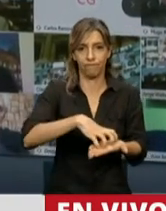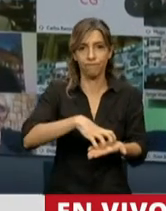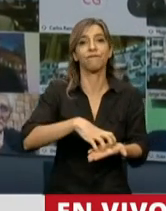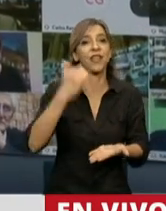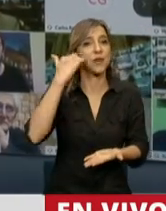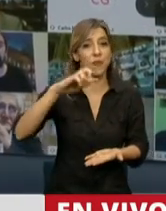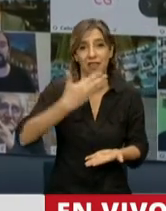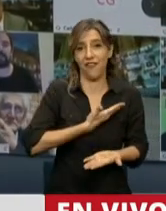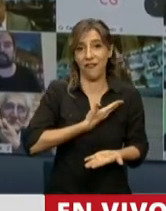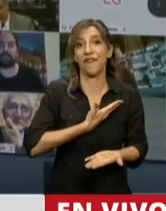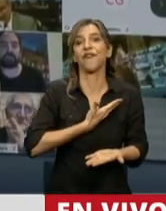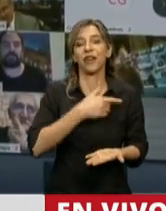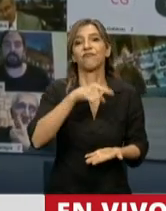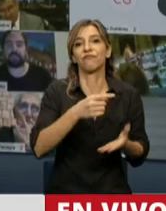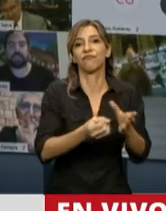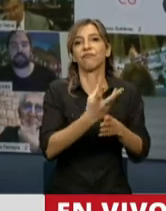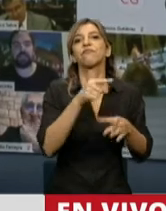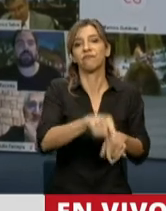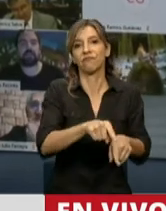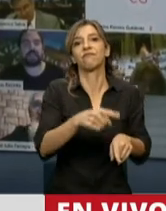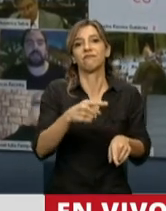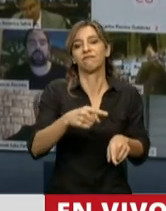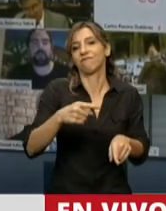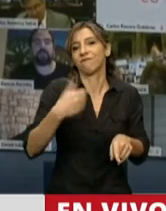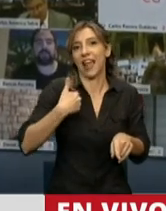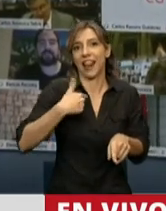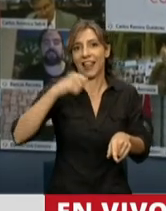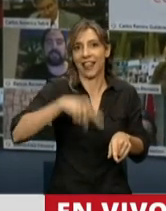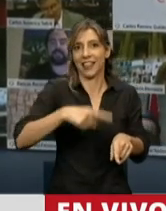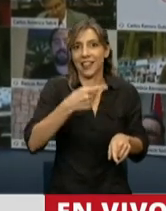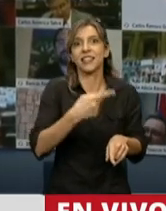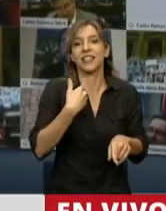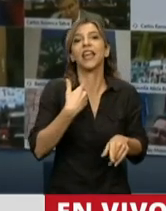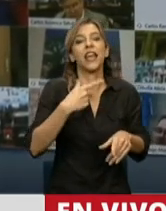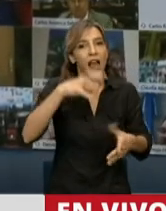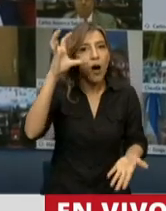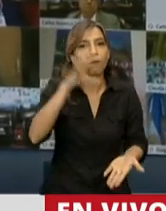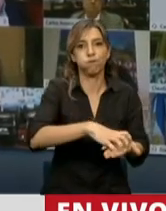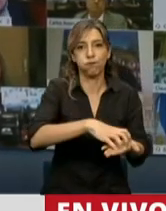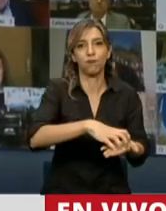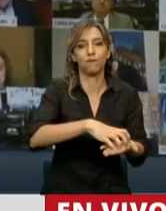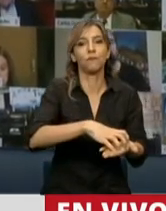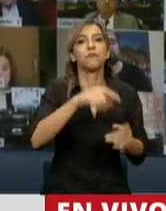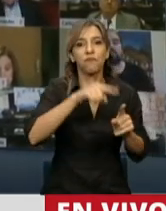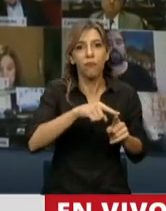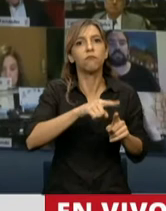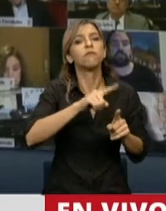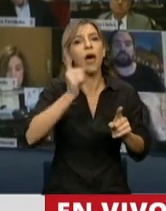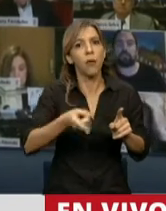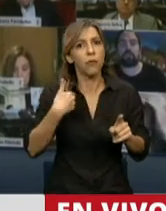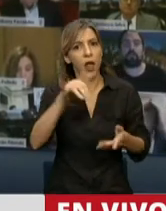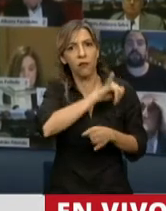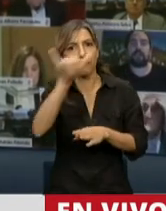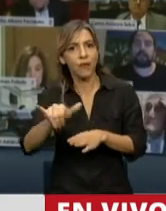YPF, generando el arraigo de una empresa nacional estratégica en el archipiélago. Consigo llevó los vuelos del ADE y estableció